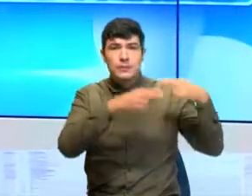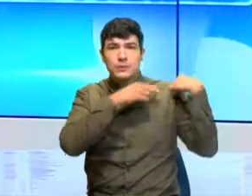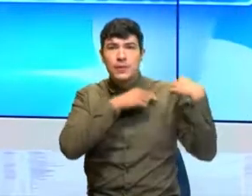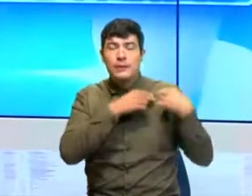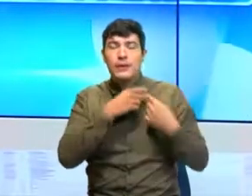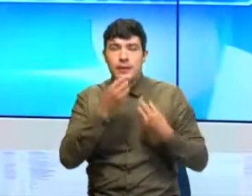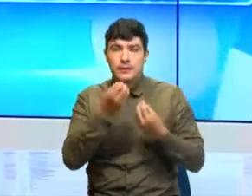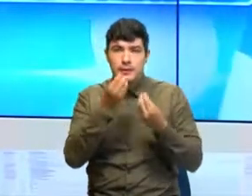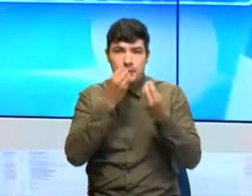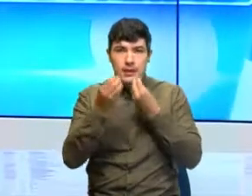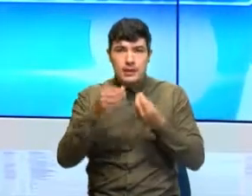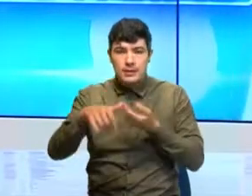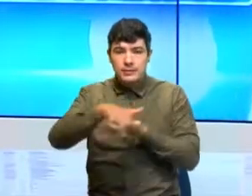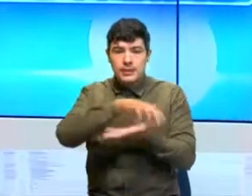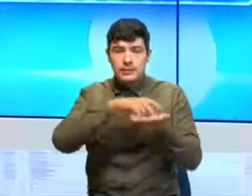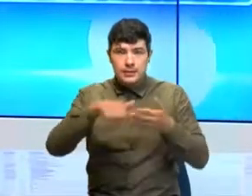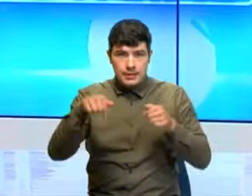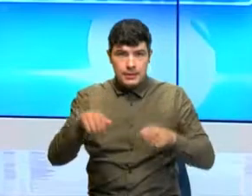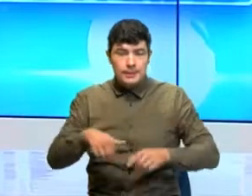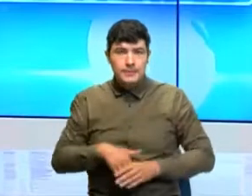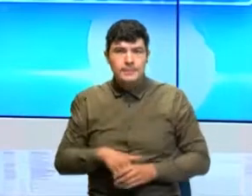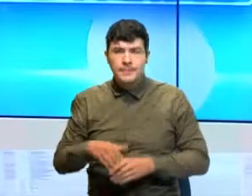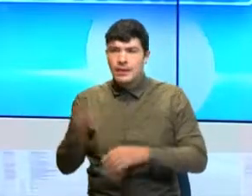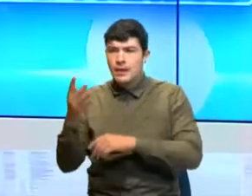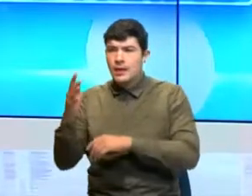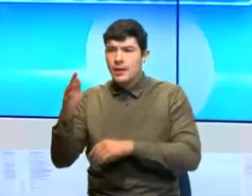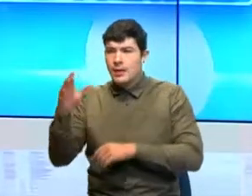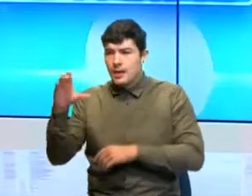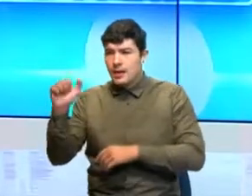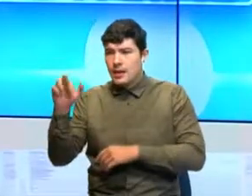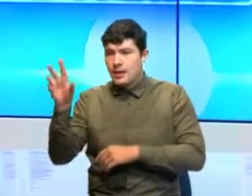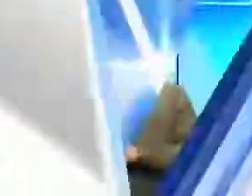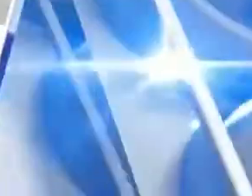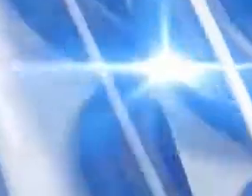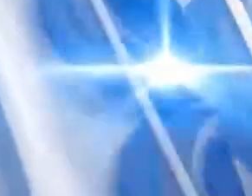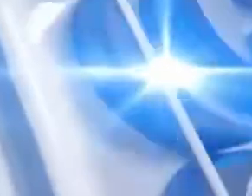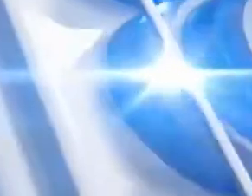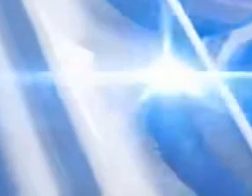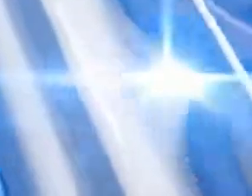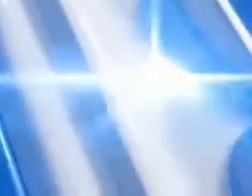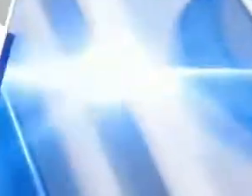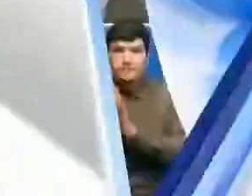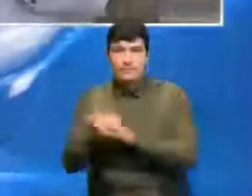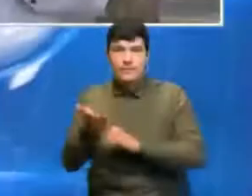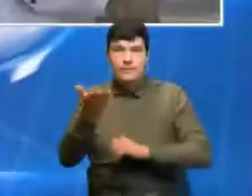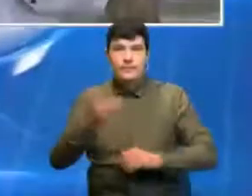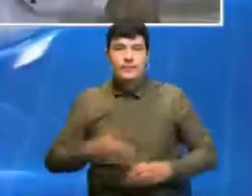alimentación escolar de santander carlos cárdenas ustedes nos amplias de información adelante buenas tardes